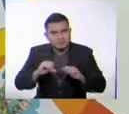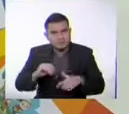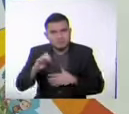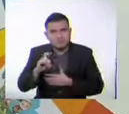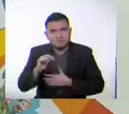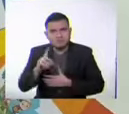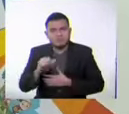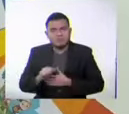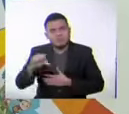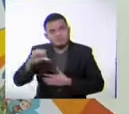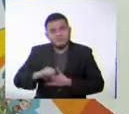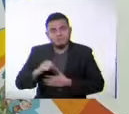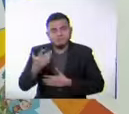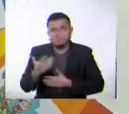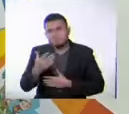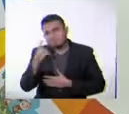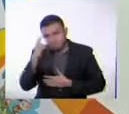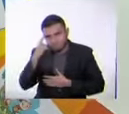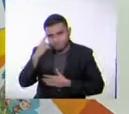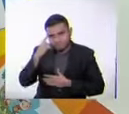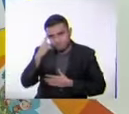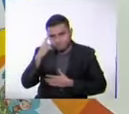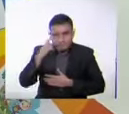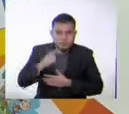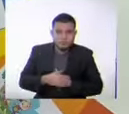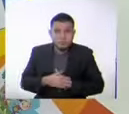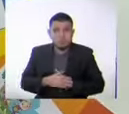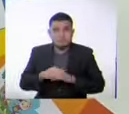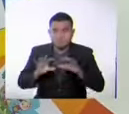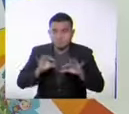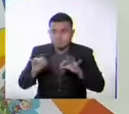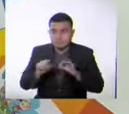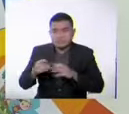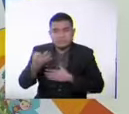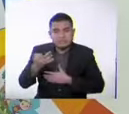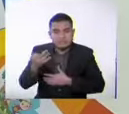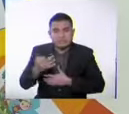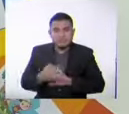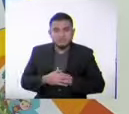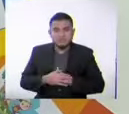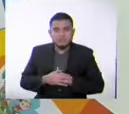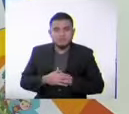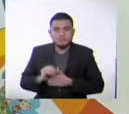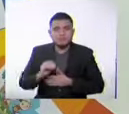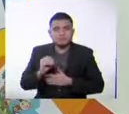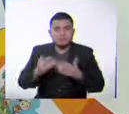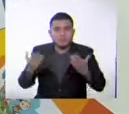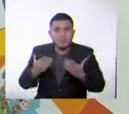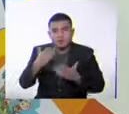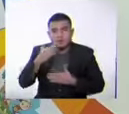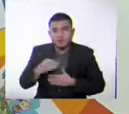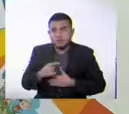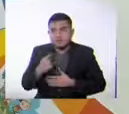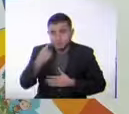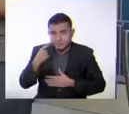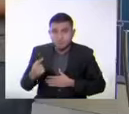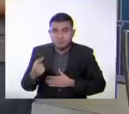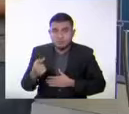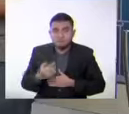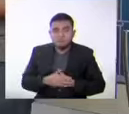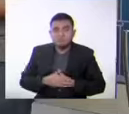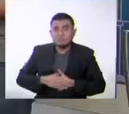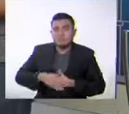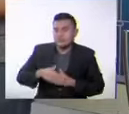mal comprendidos, algunas veces esto requiere o tiene que ver mucho con la formación que ha habido